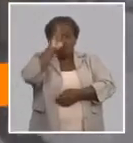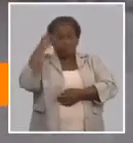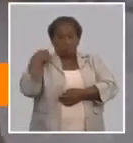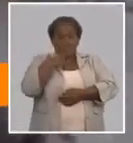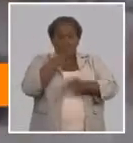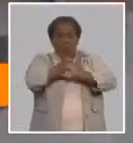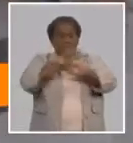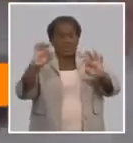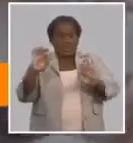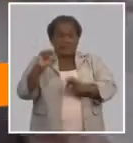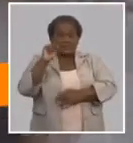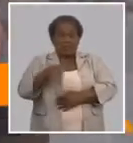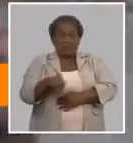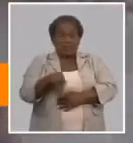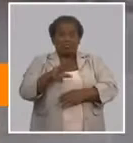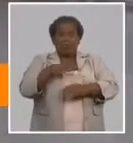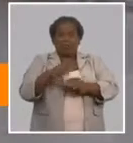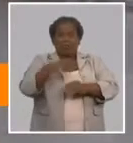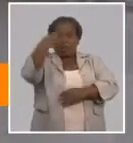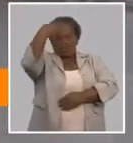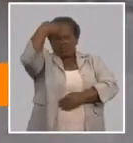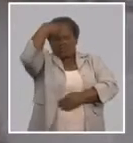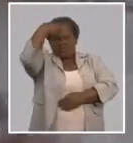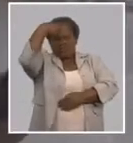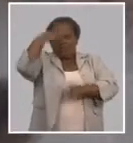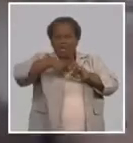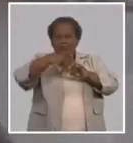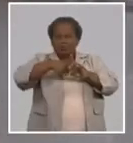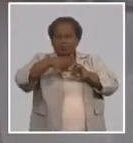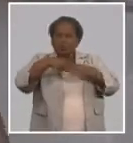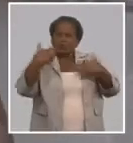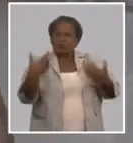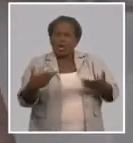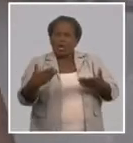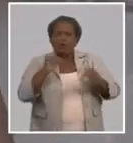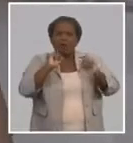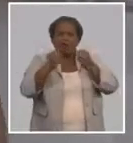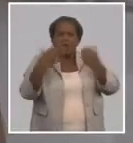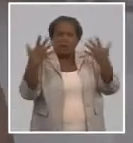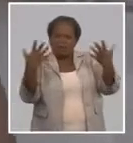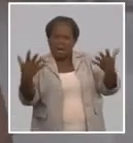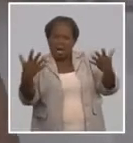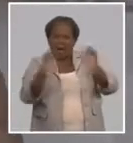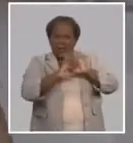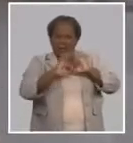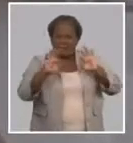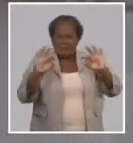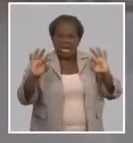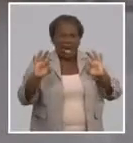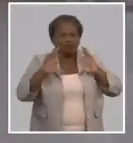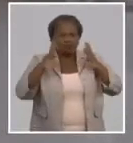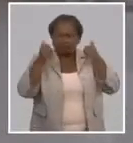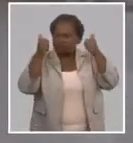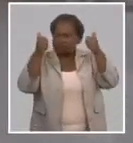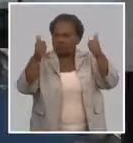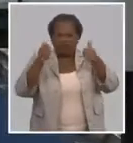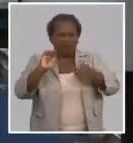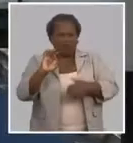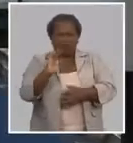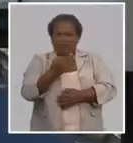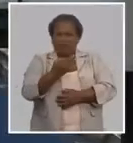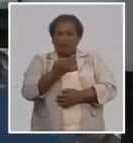que tenemos acá y de ahí no pasaron o tomaron la temperatura no chequearon todo la mano limpiaron todas las manos todo bien todo bien todo perfecto